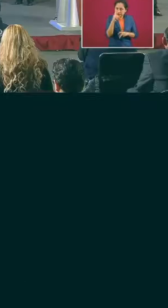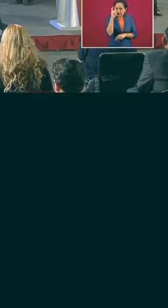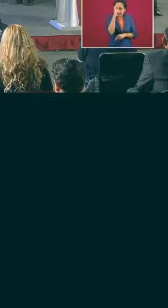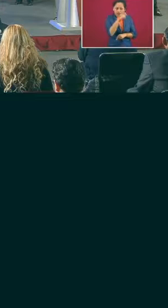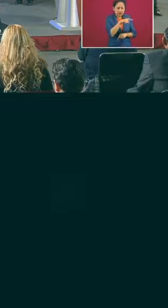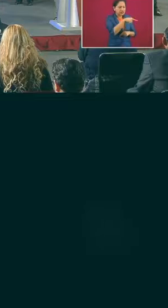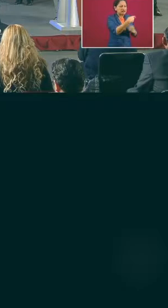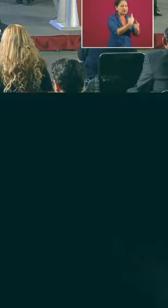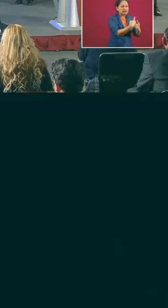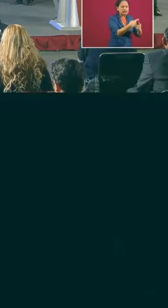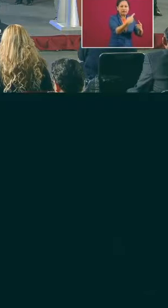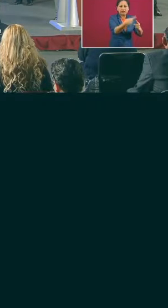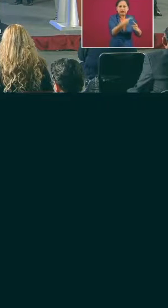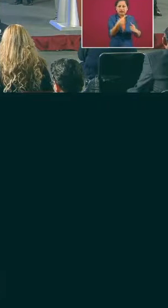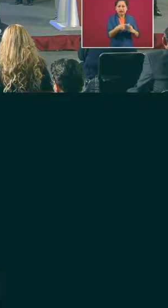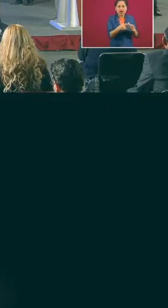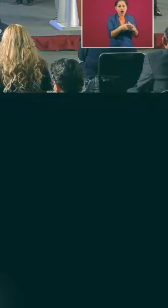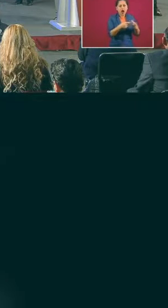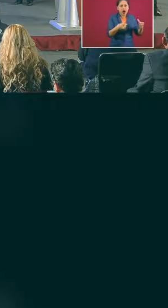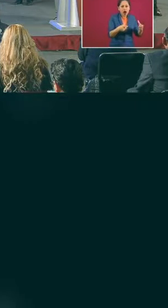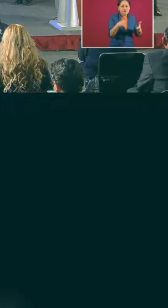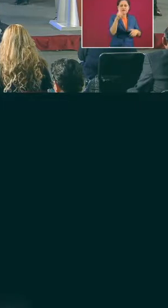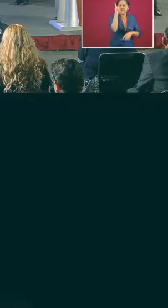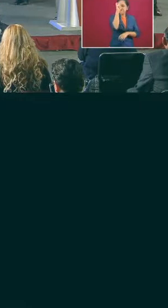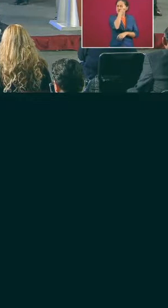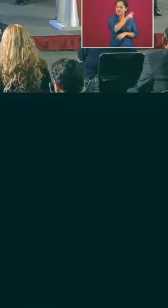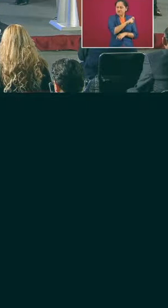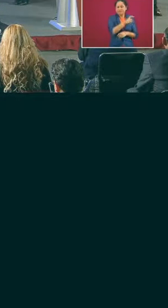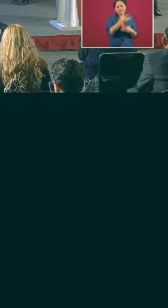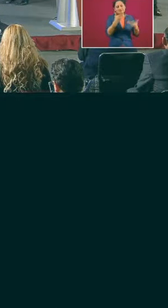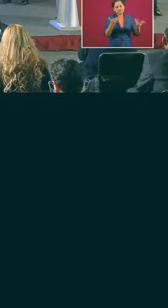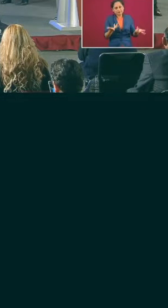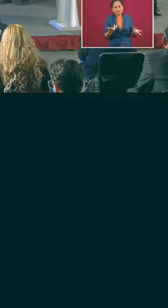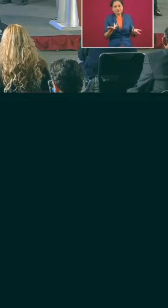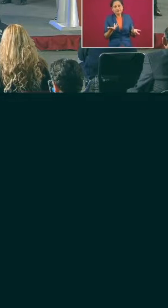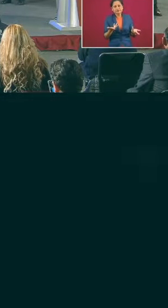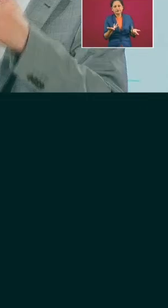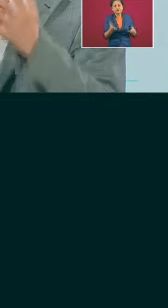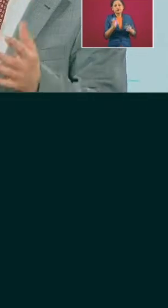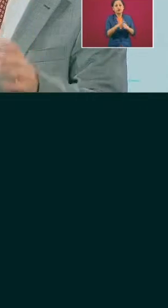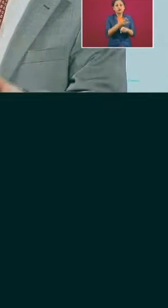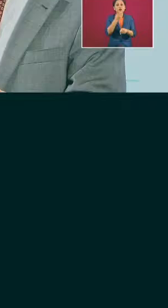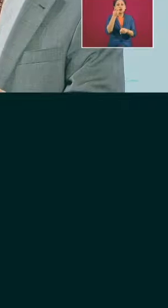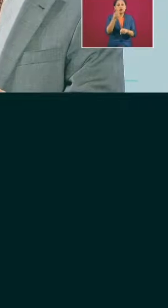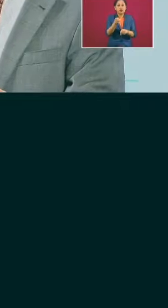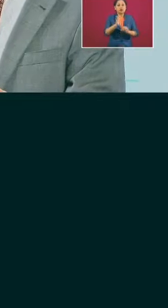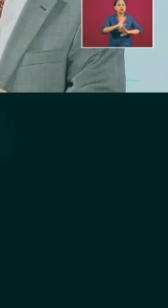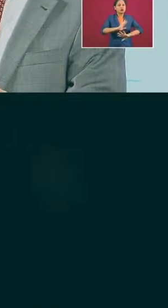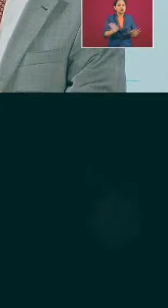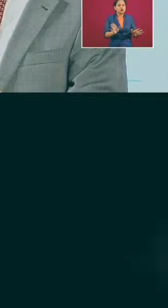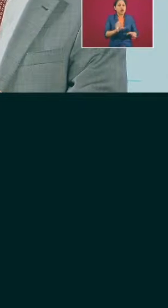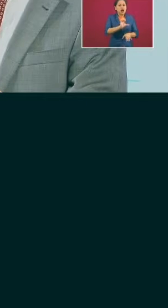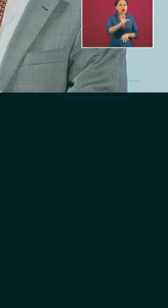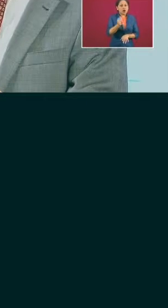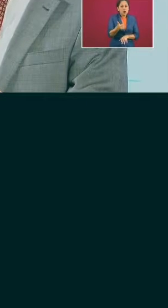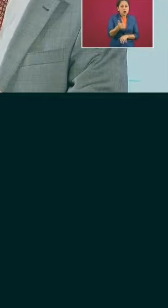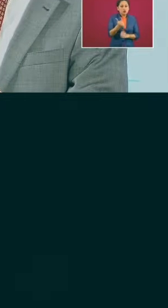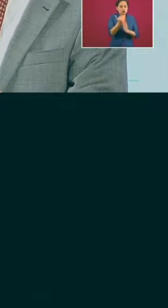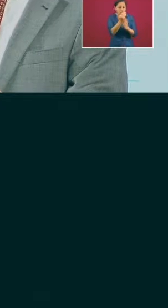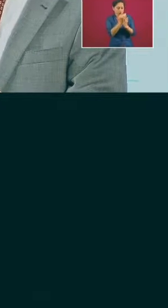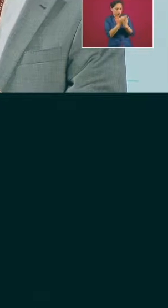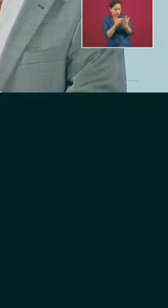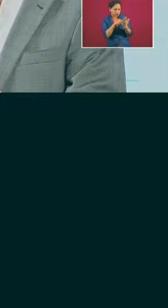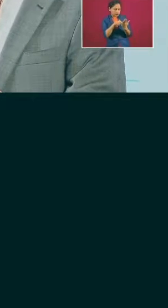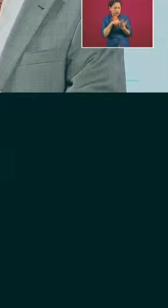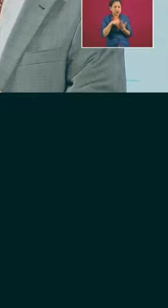lo que la proyección para el fin del primer ciclo sería hasta el 25 de junio. Esto solo si seguimos las medidas de mitigación, lo que